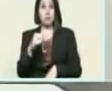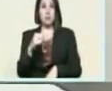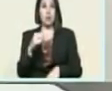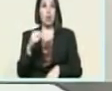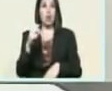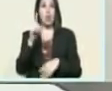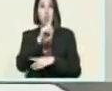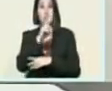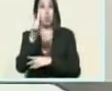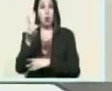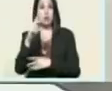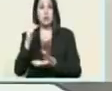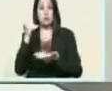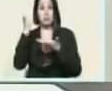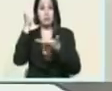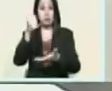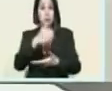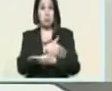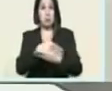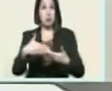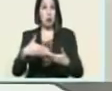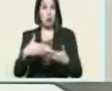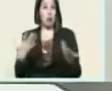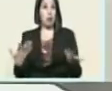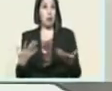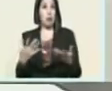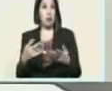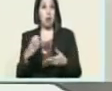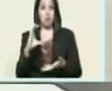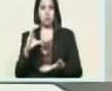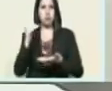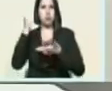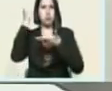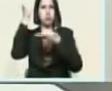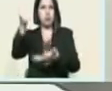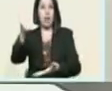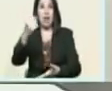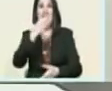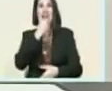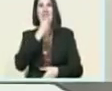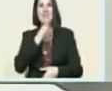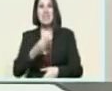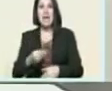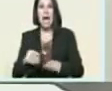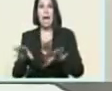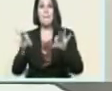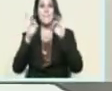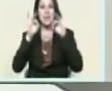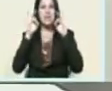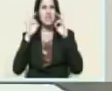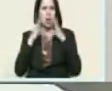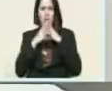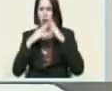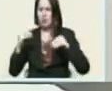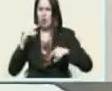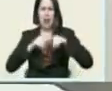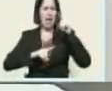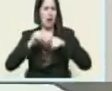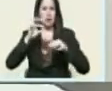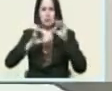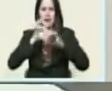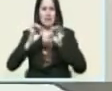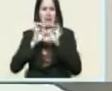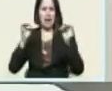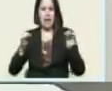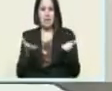CLAP en diciembre. Y además viene un CLAP navideño especial con todos los componentes para hacer